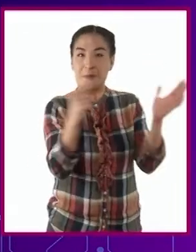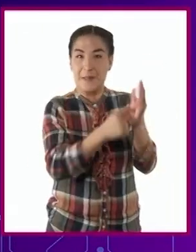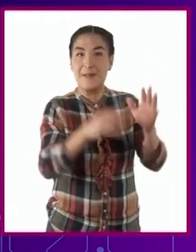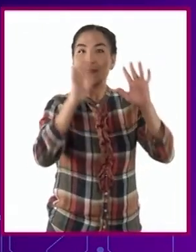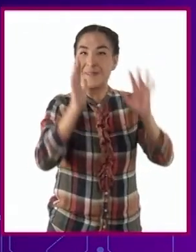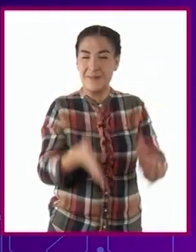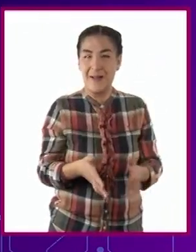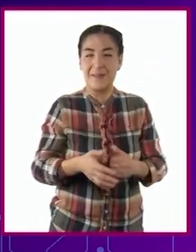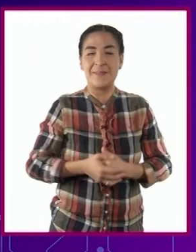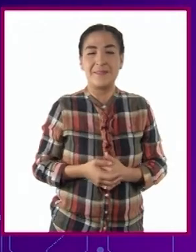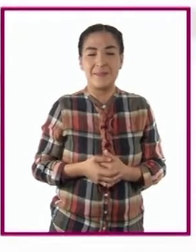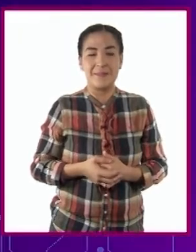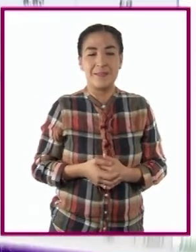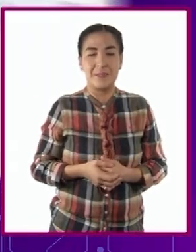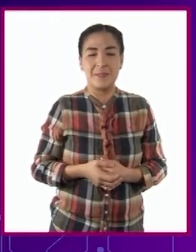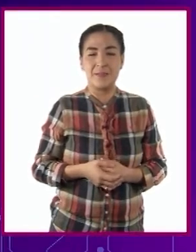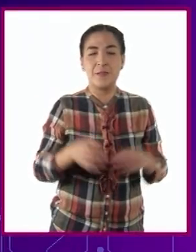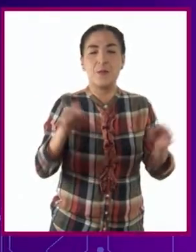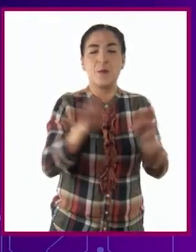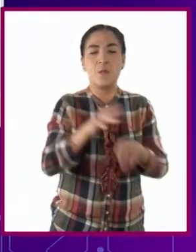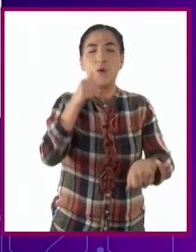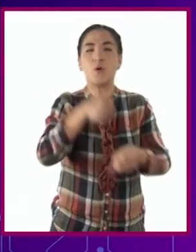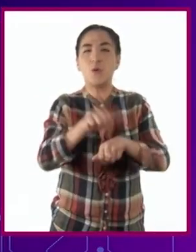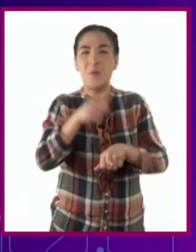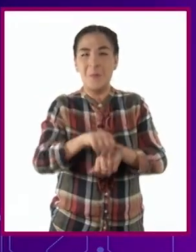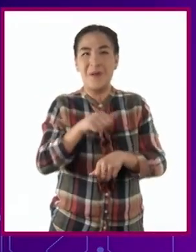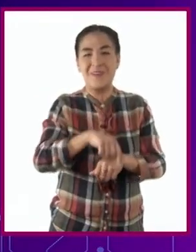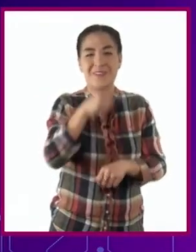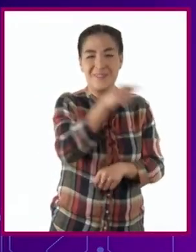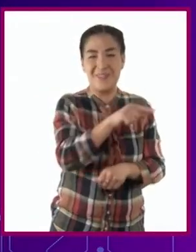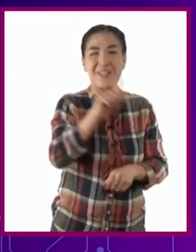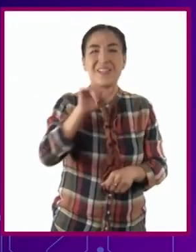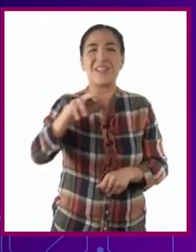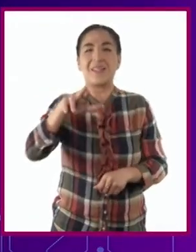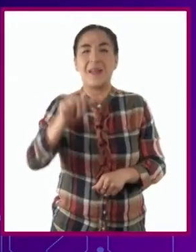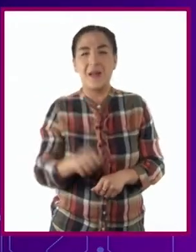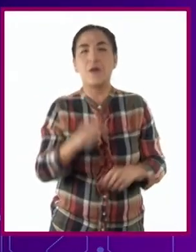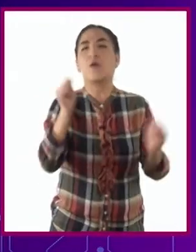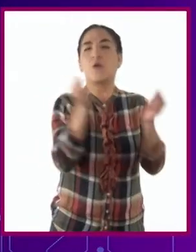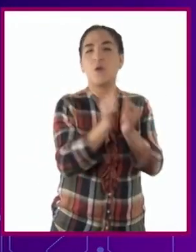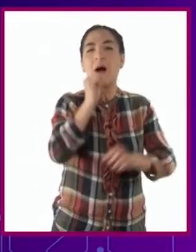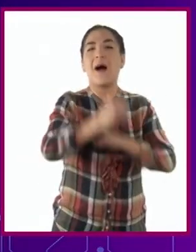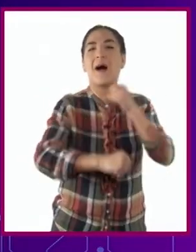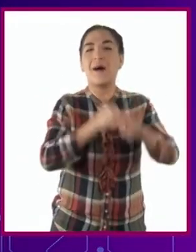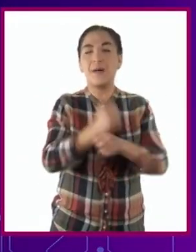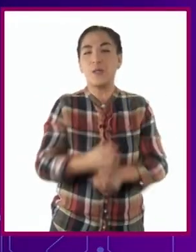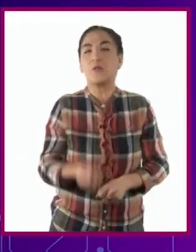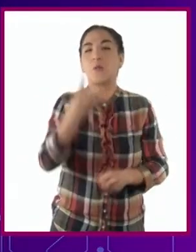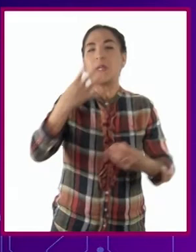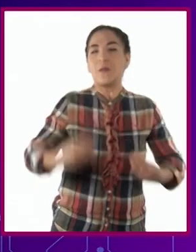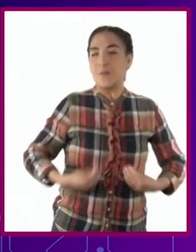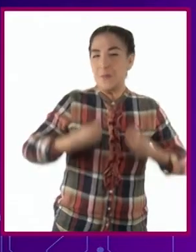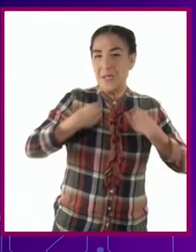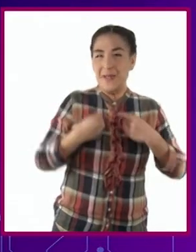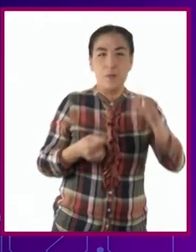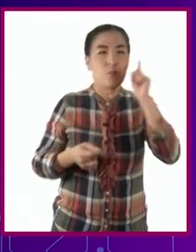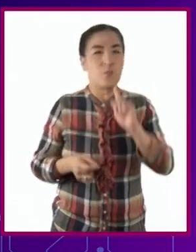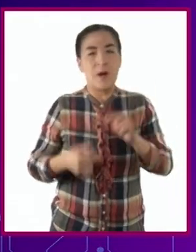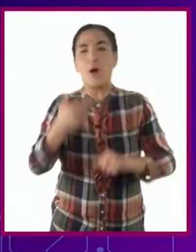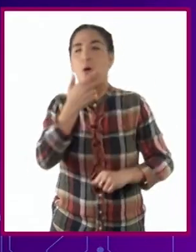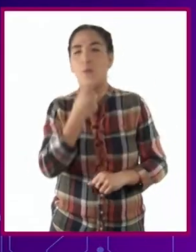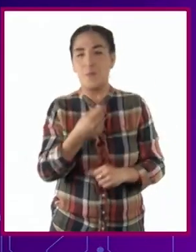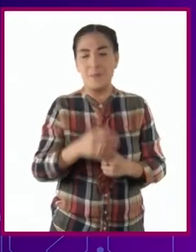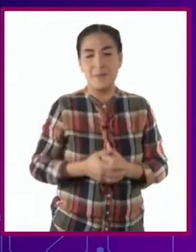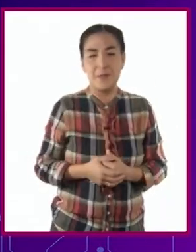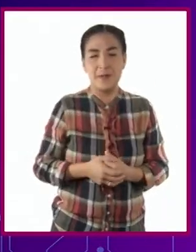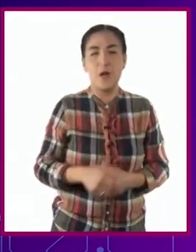opción de las gráficas de línea, se muestra la gráfica con los años de la esperanza de vida de las mujeres y hombres.